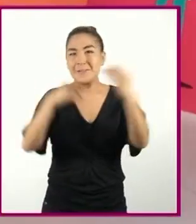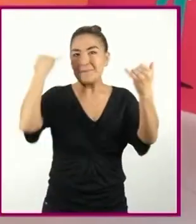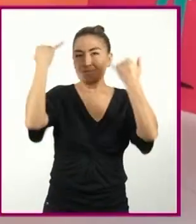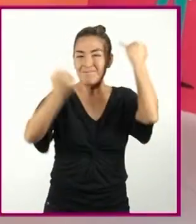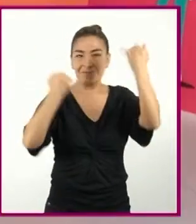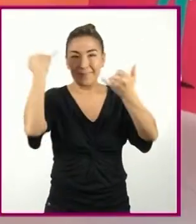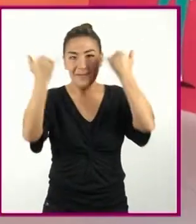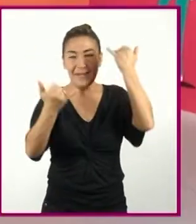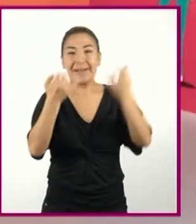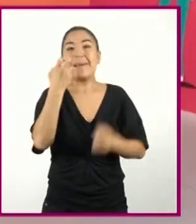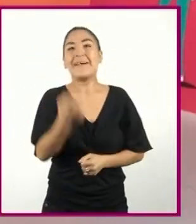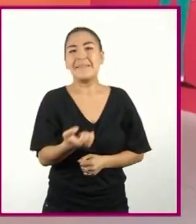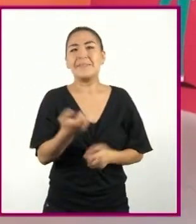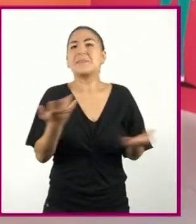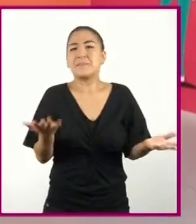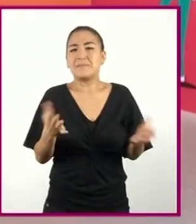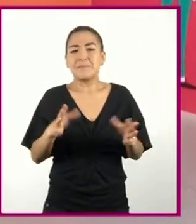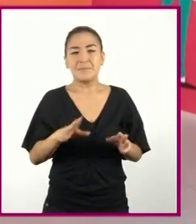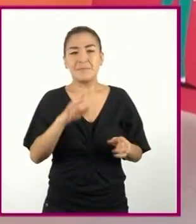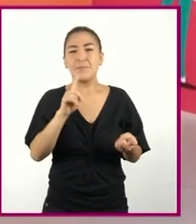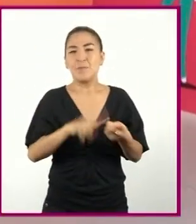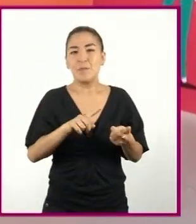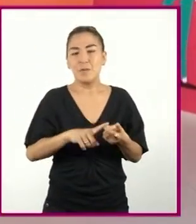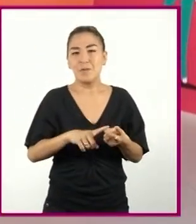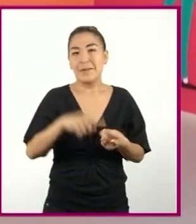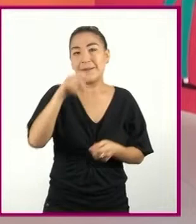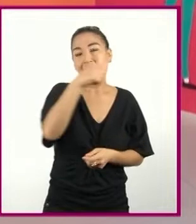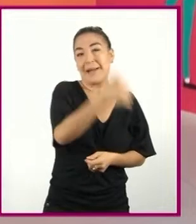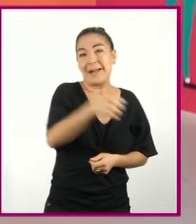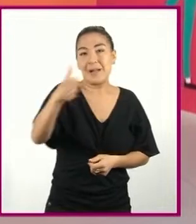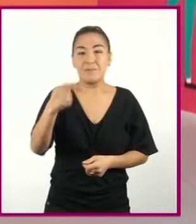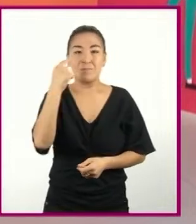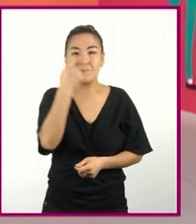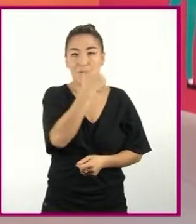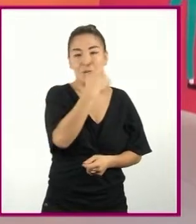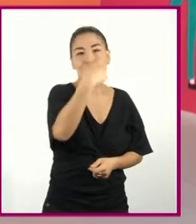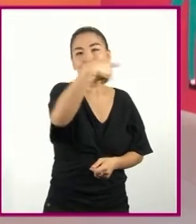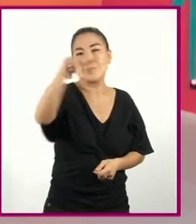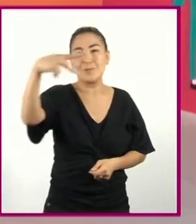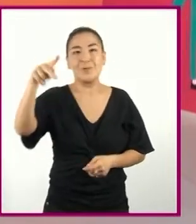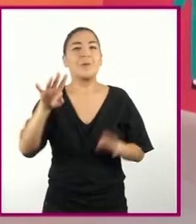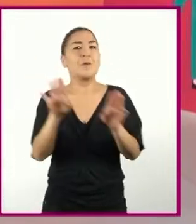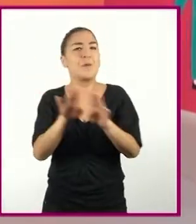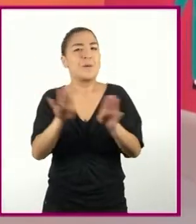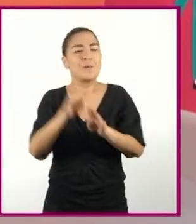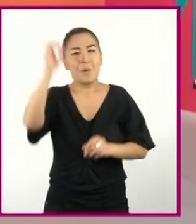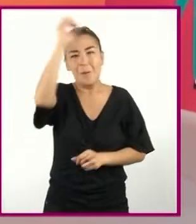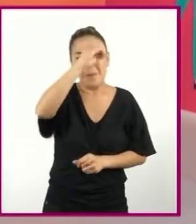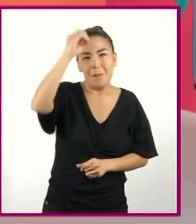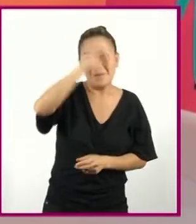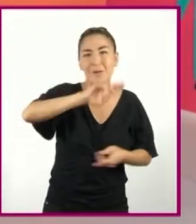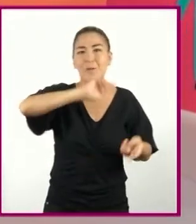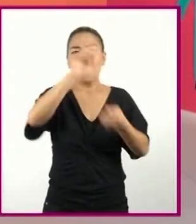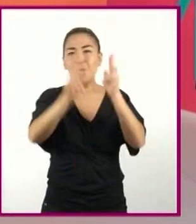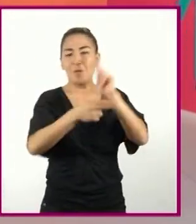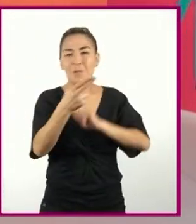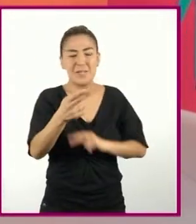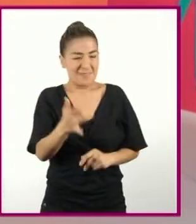a partir de mirar sus propios universos, a escuchar